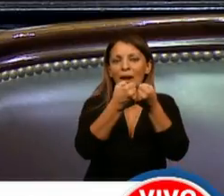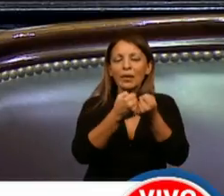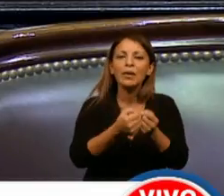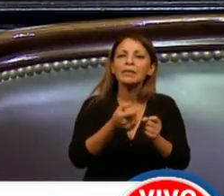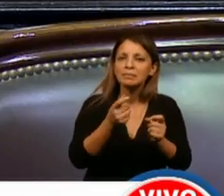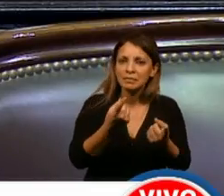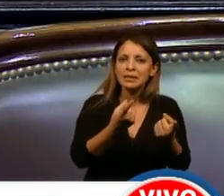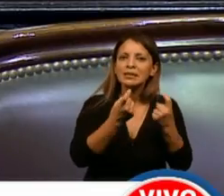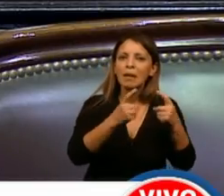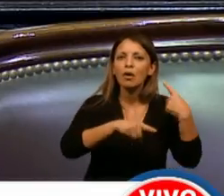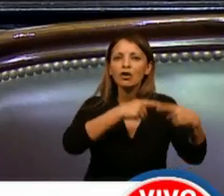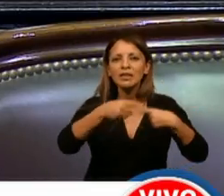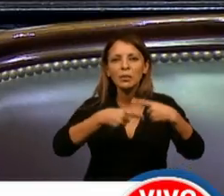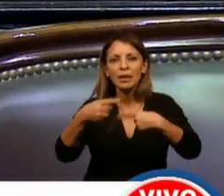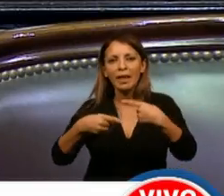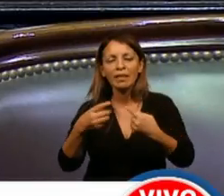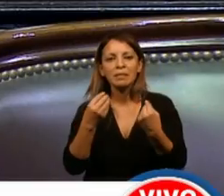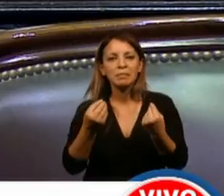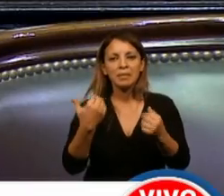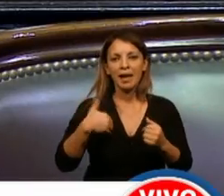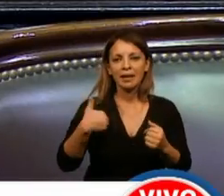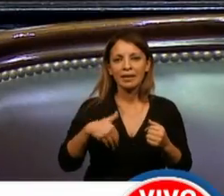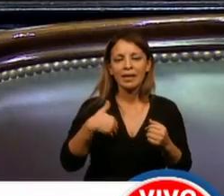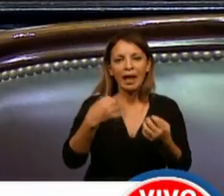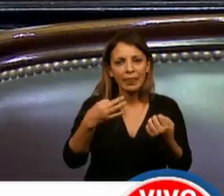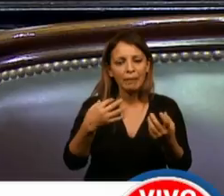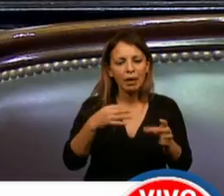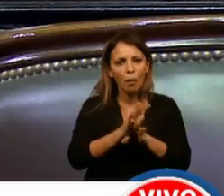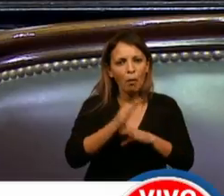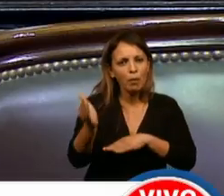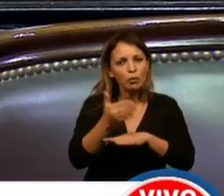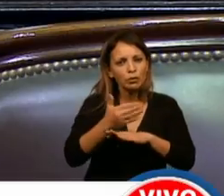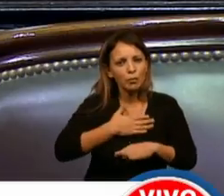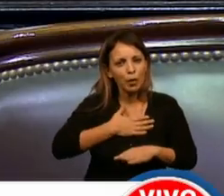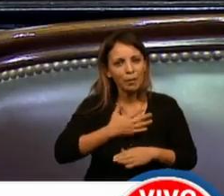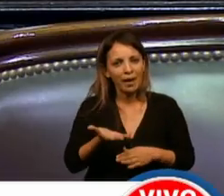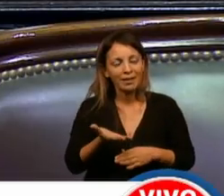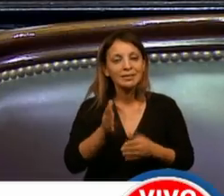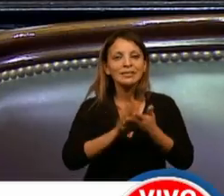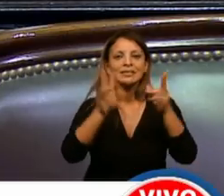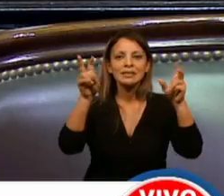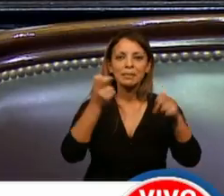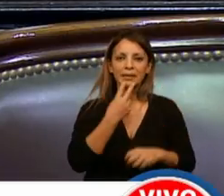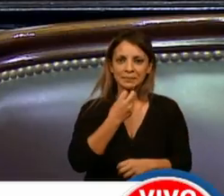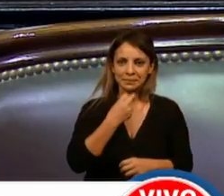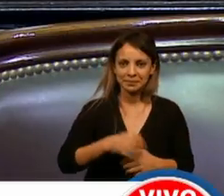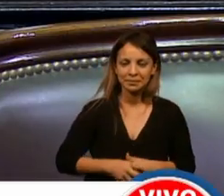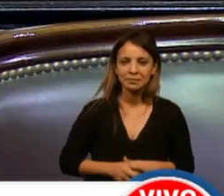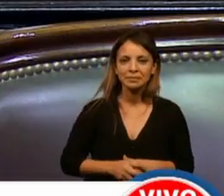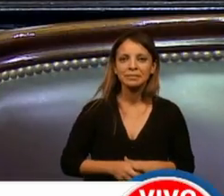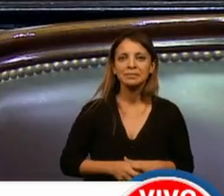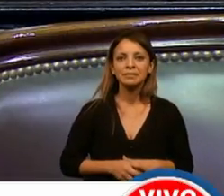en la política para que argentina se autoabastezca en materia energética ahora